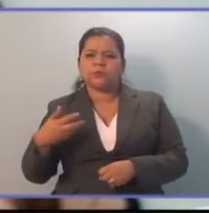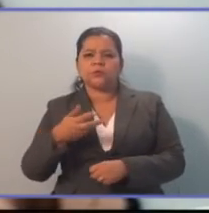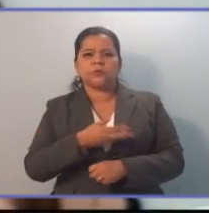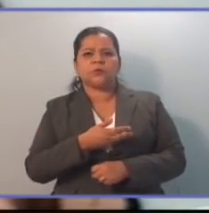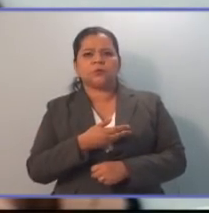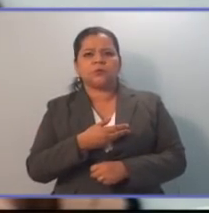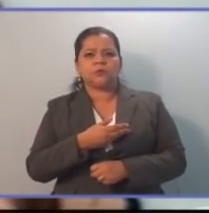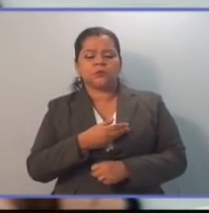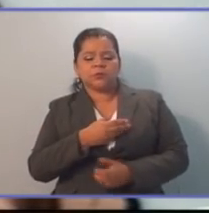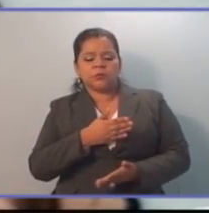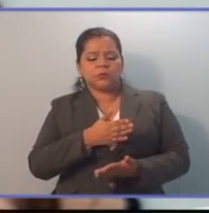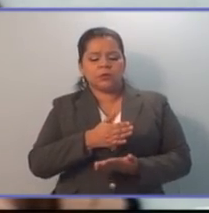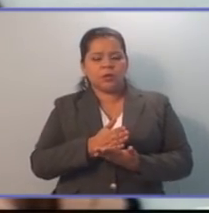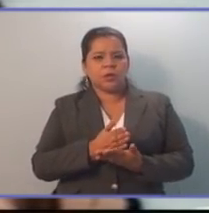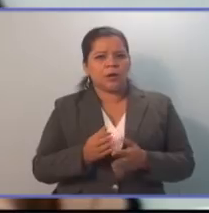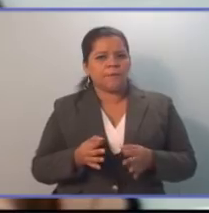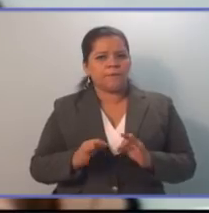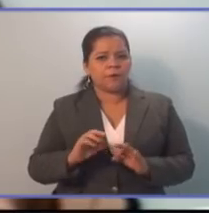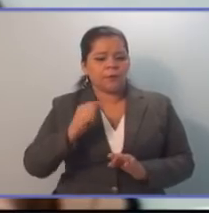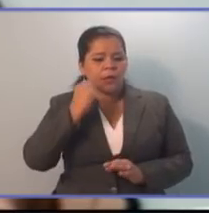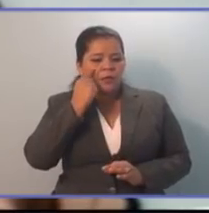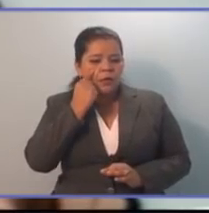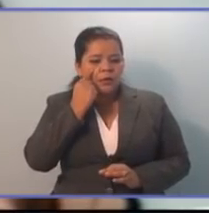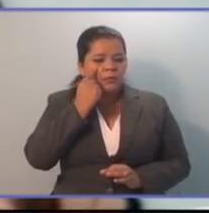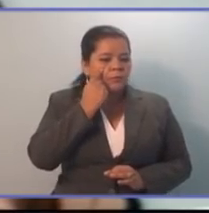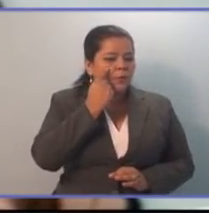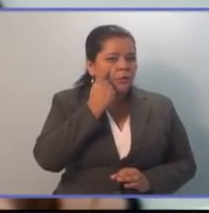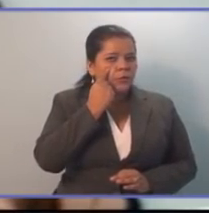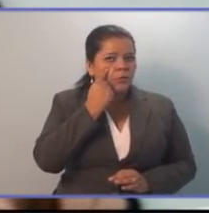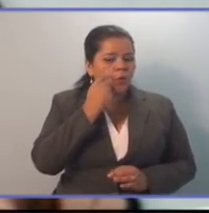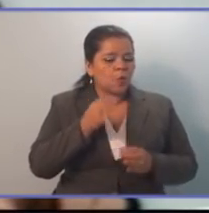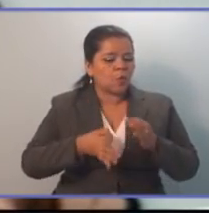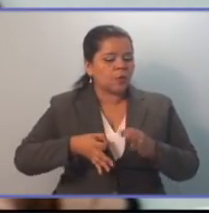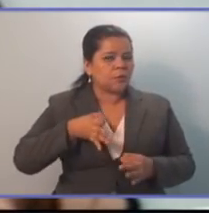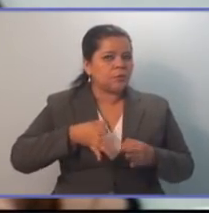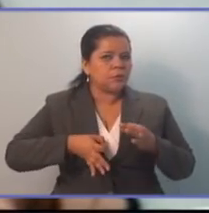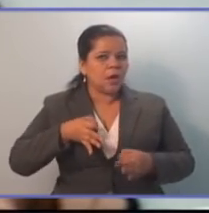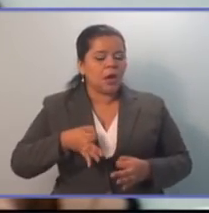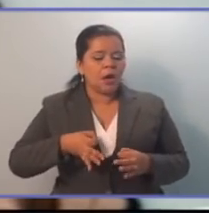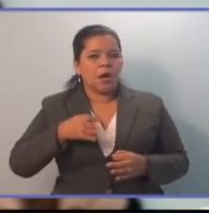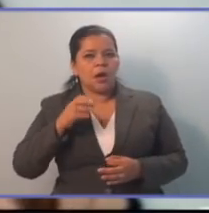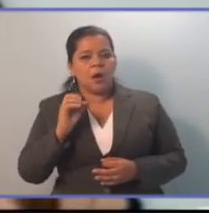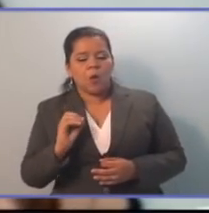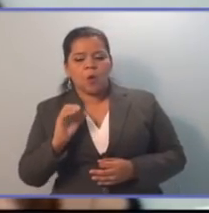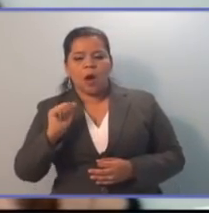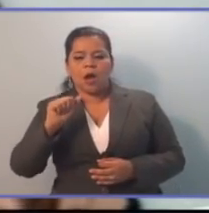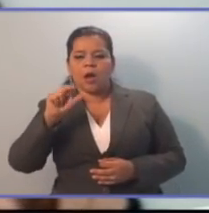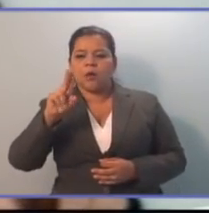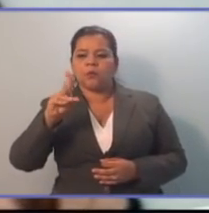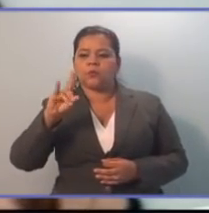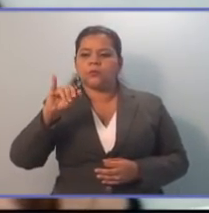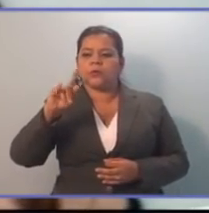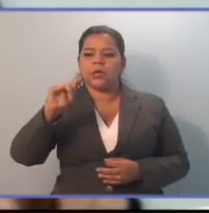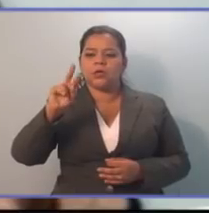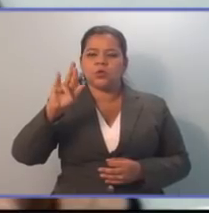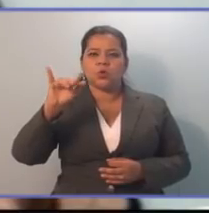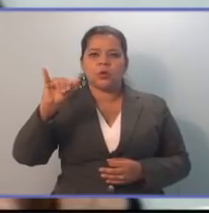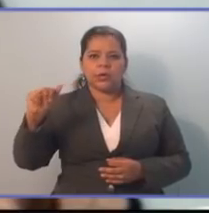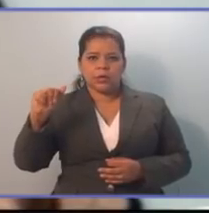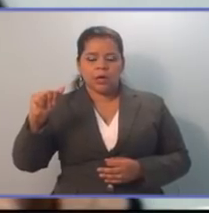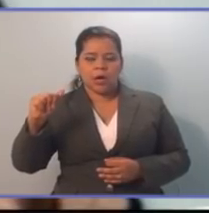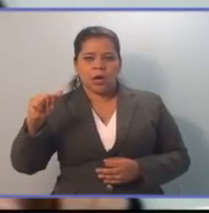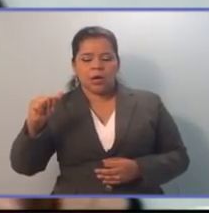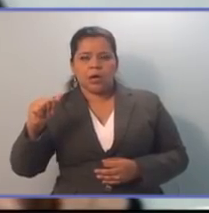de inspección judicial, ya sea por auditoría de gestión o auditoría de casos concretos,